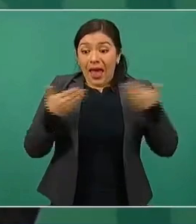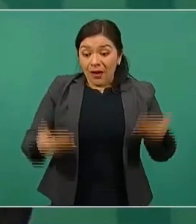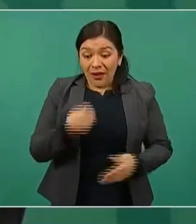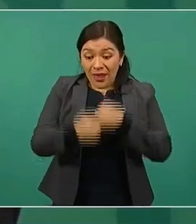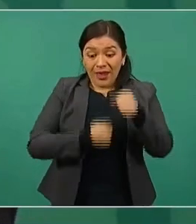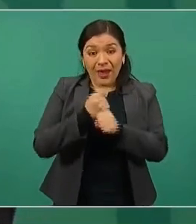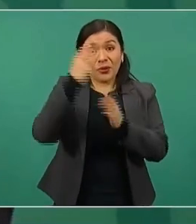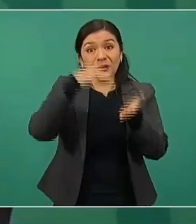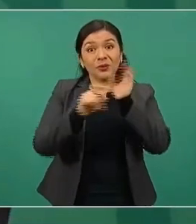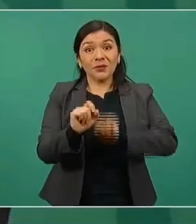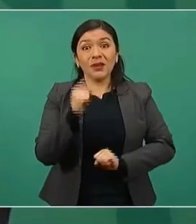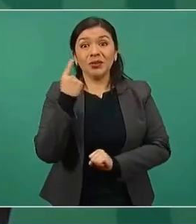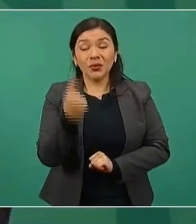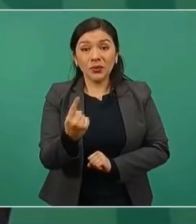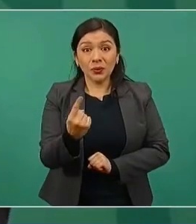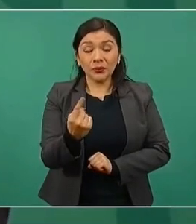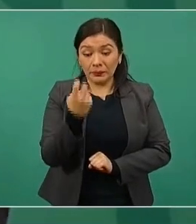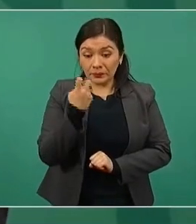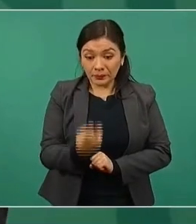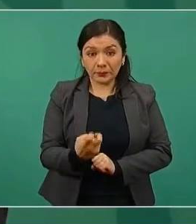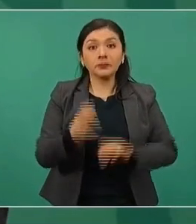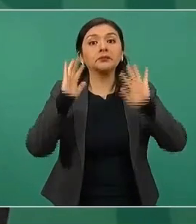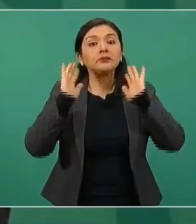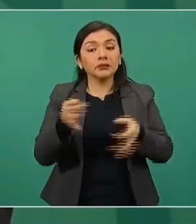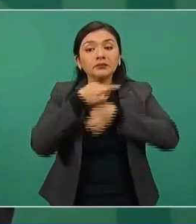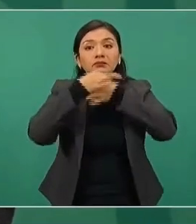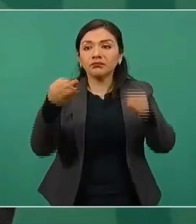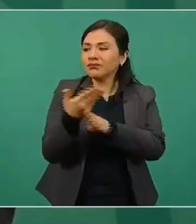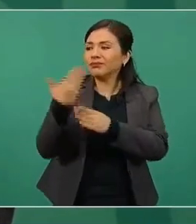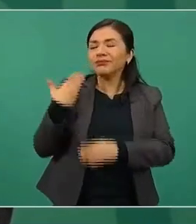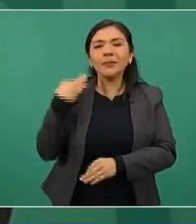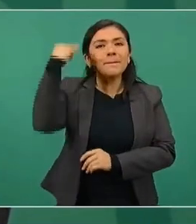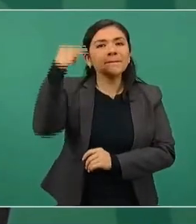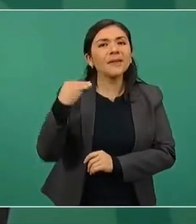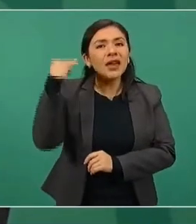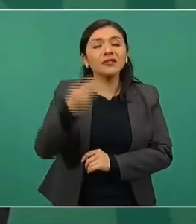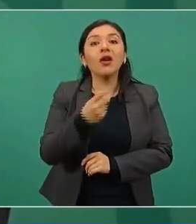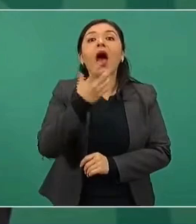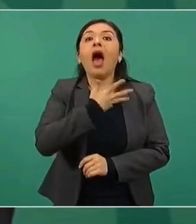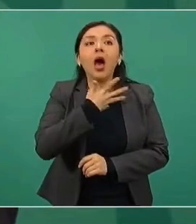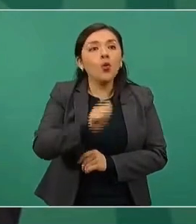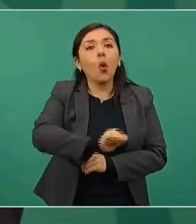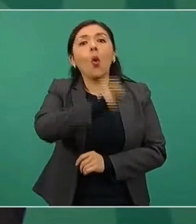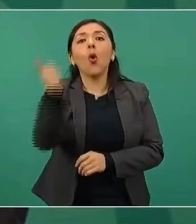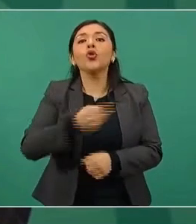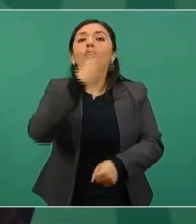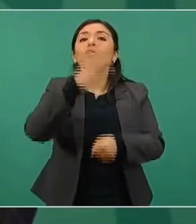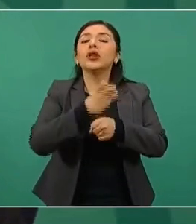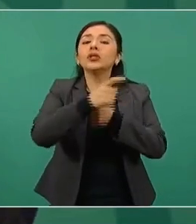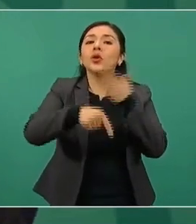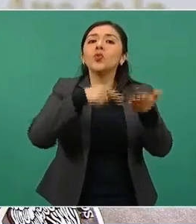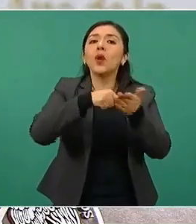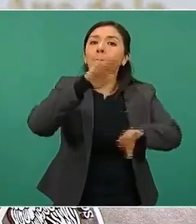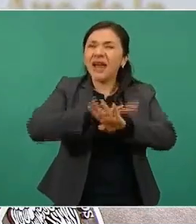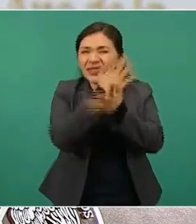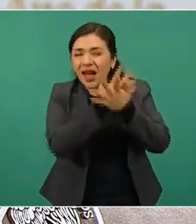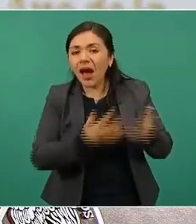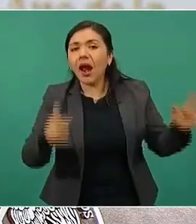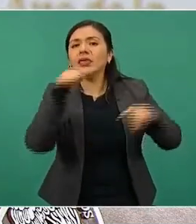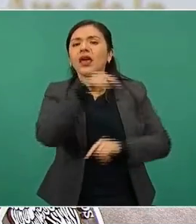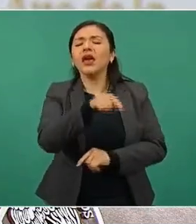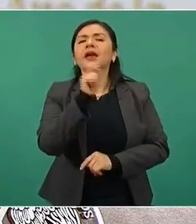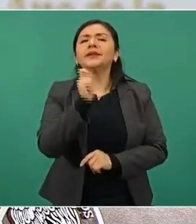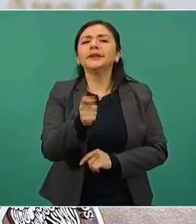en el 21, anunciamos en marzo ya el descubrimiento del tercer campo gigante, que es un